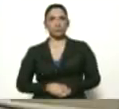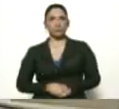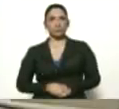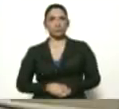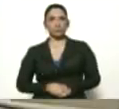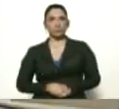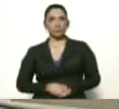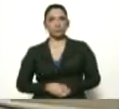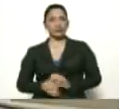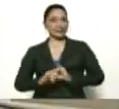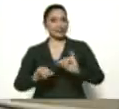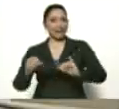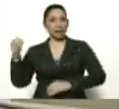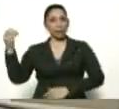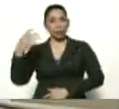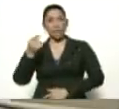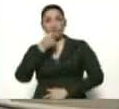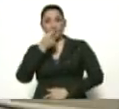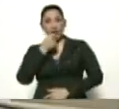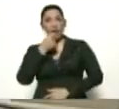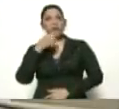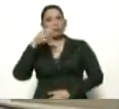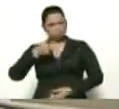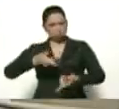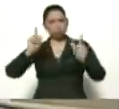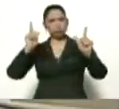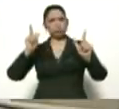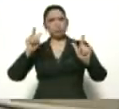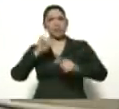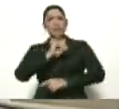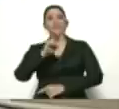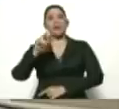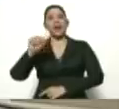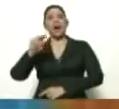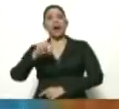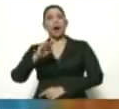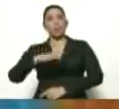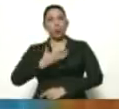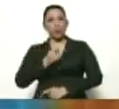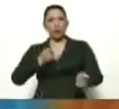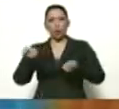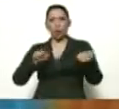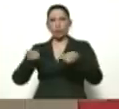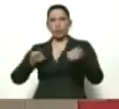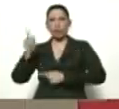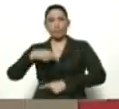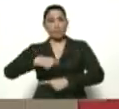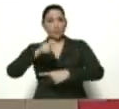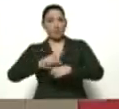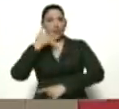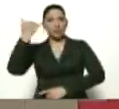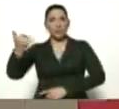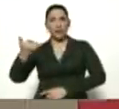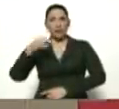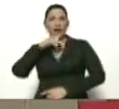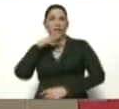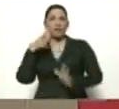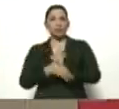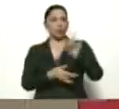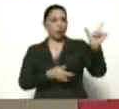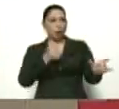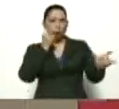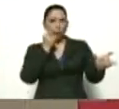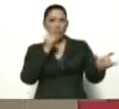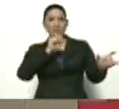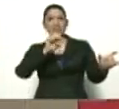la luz verde al visto bueno para que sea iván simonovis que coordine la primera llamada en la que habla antonio se queda